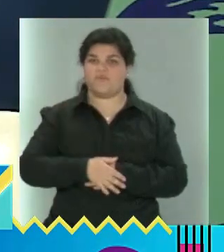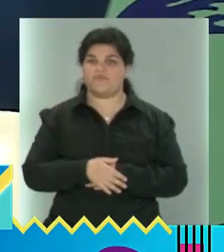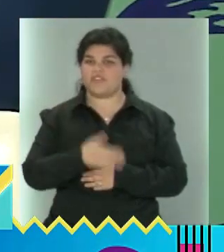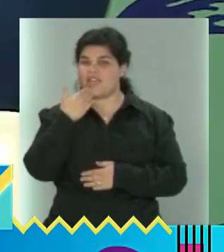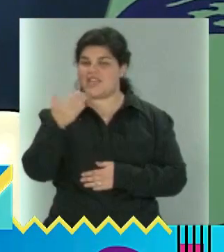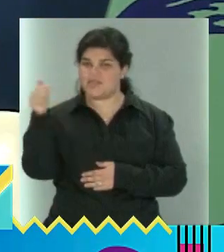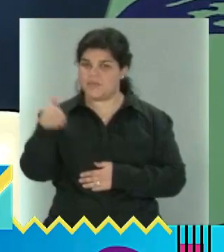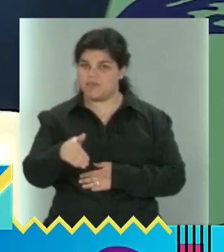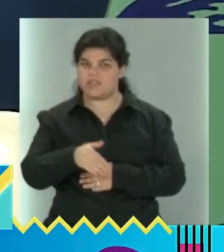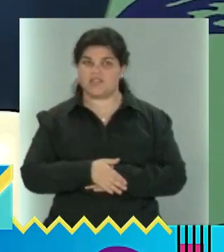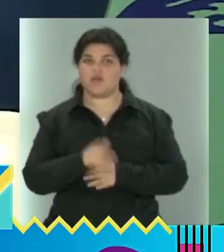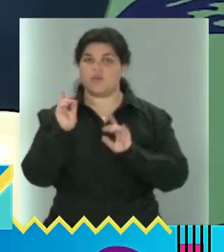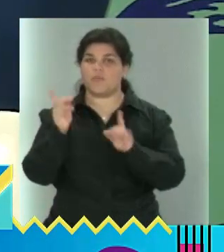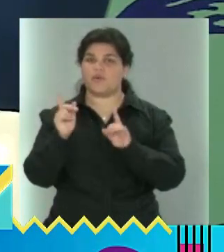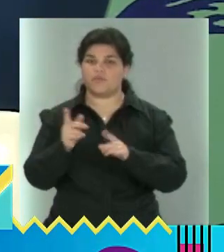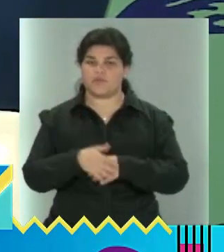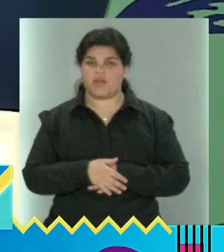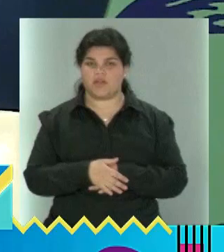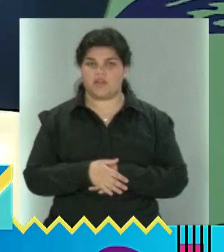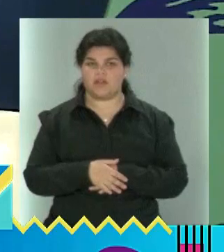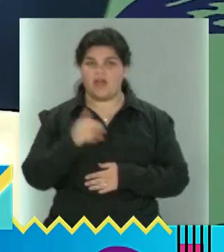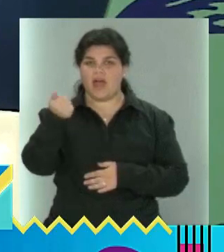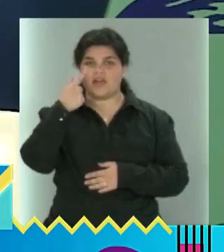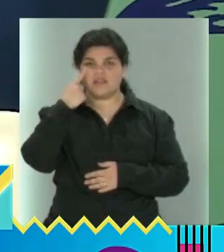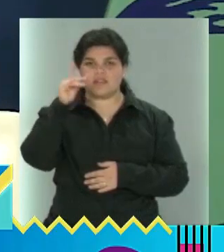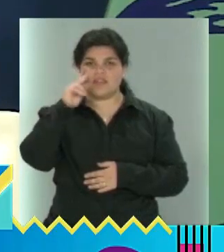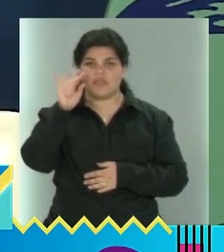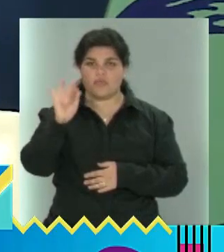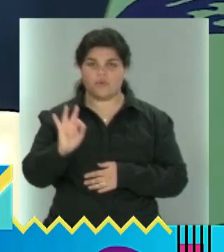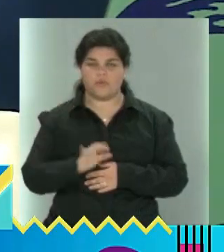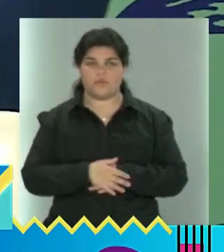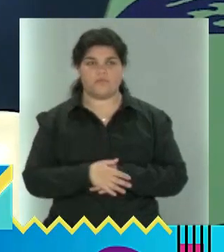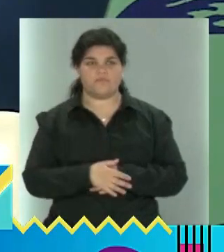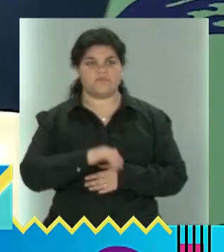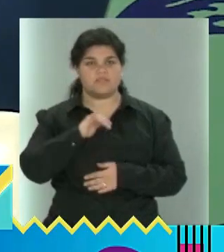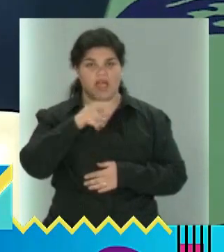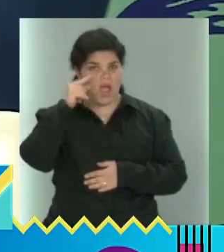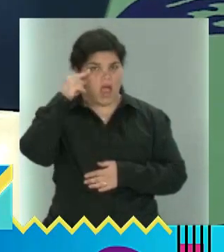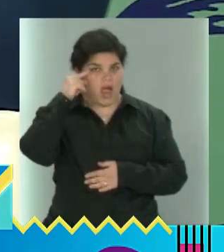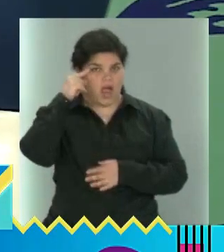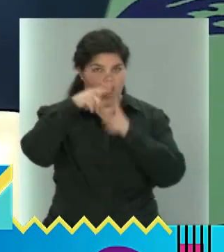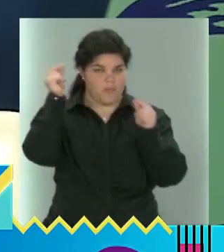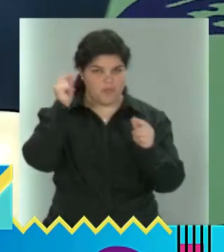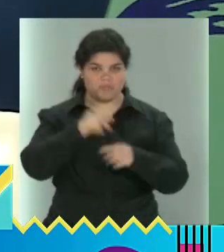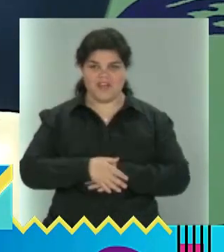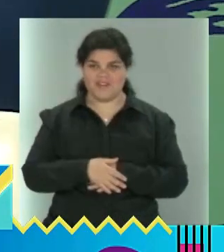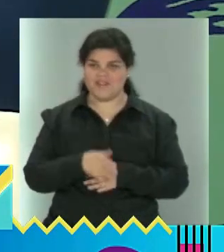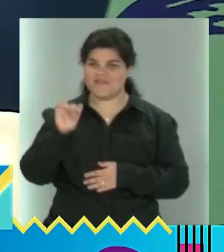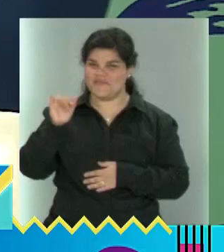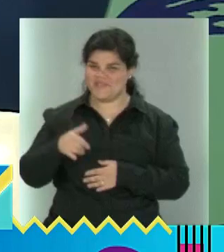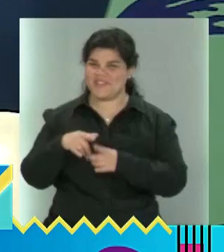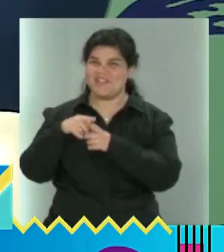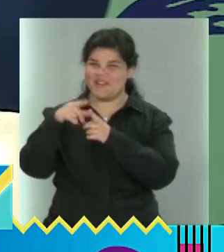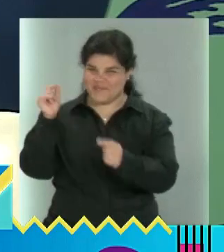gracias por estar presente. Él es profesor de Aikido, un arte marcial japonesa. Sí, un arte marcial japonesa, es una de